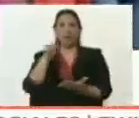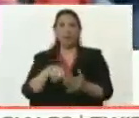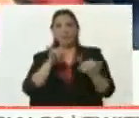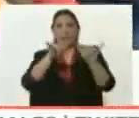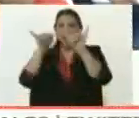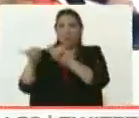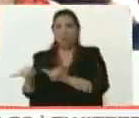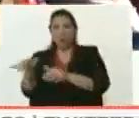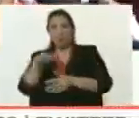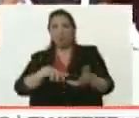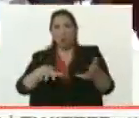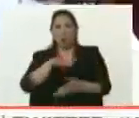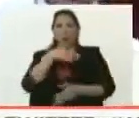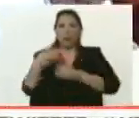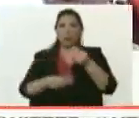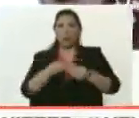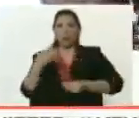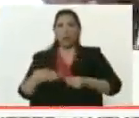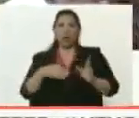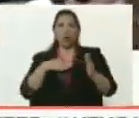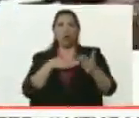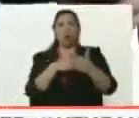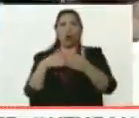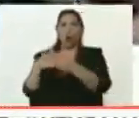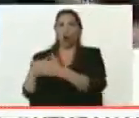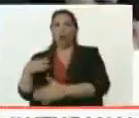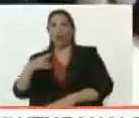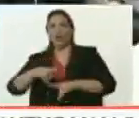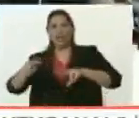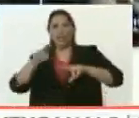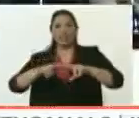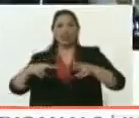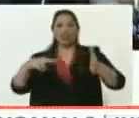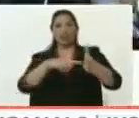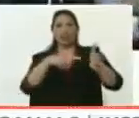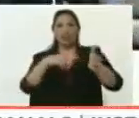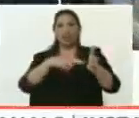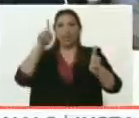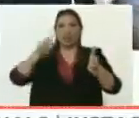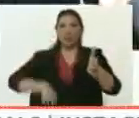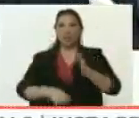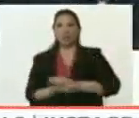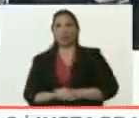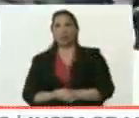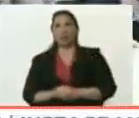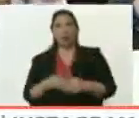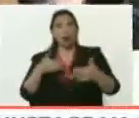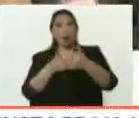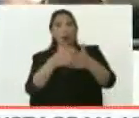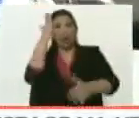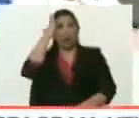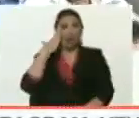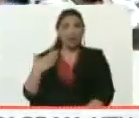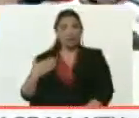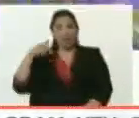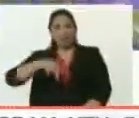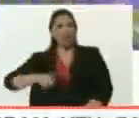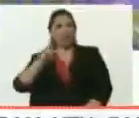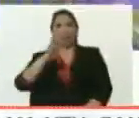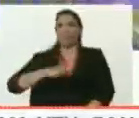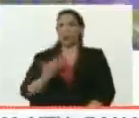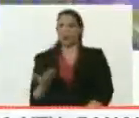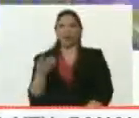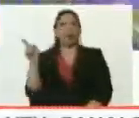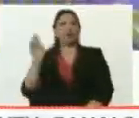daños colaterales contra niños en Siria, los mismos daños colaterales contra Libia, pero aquí no han podido ni